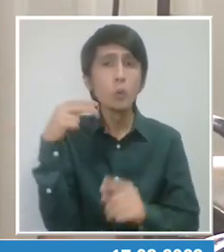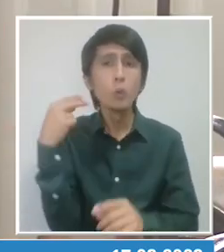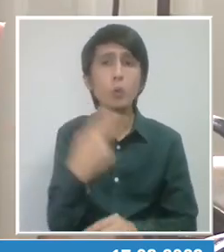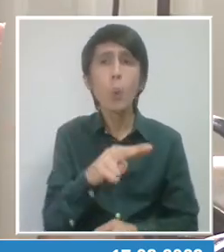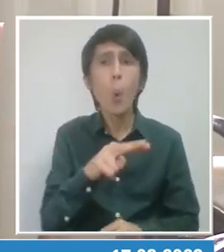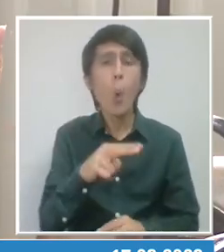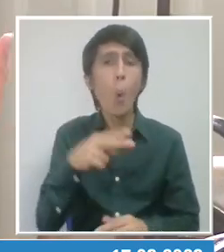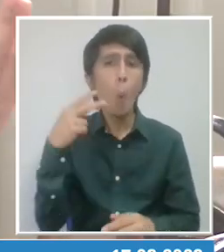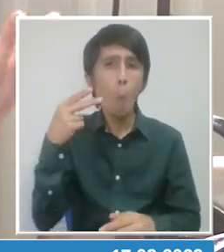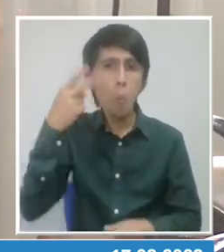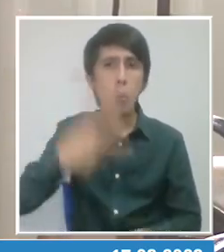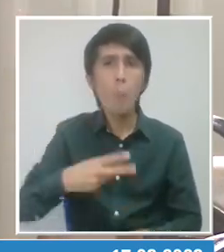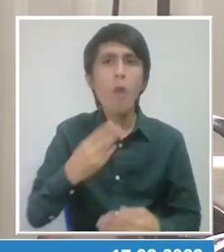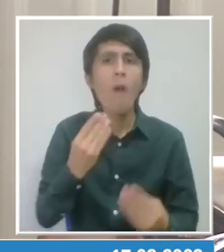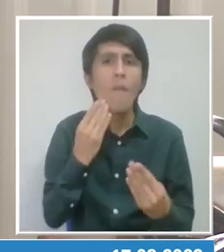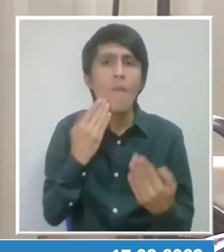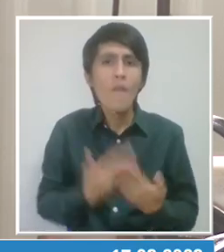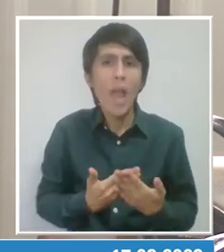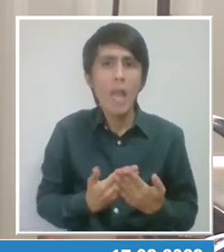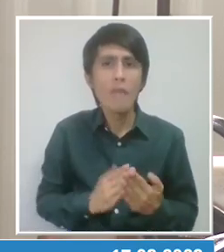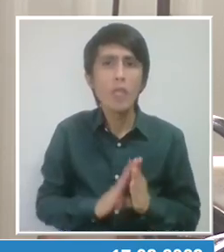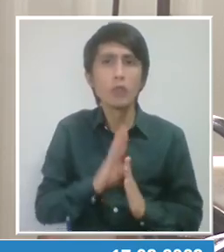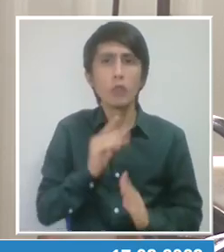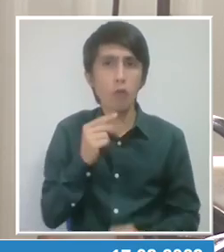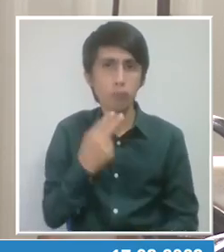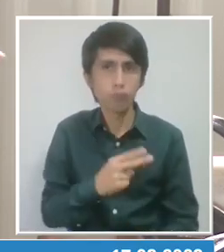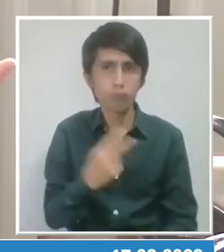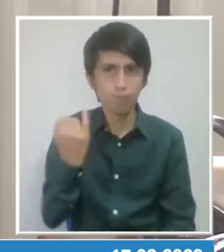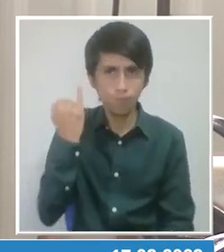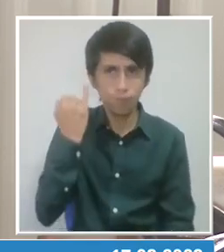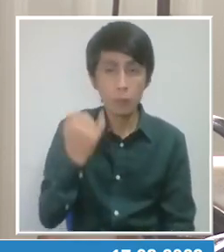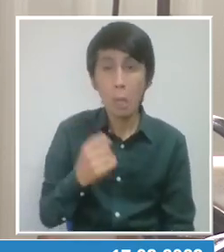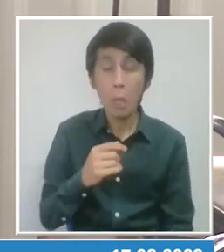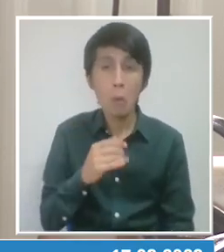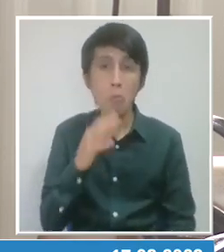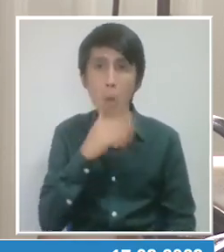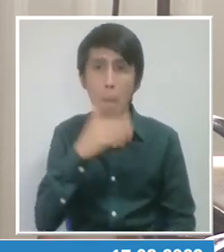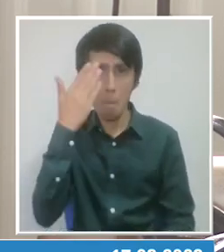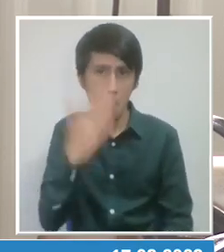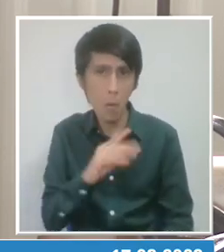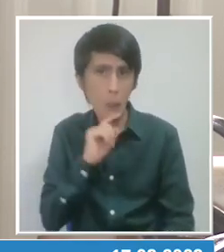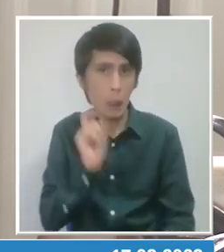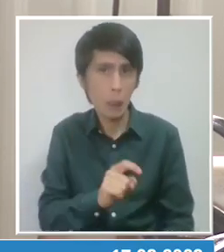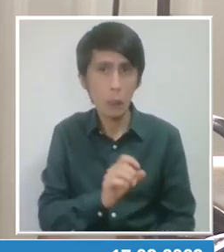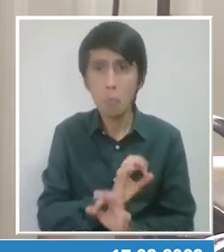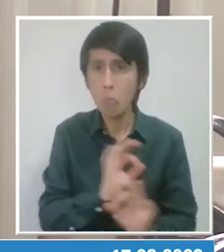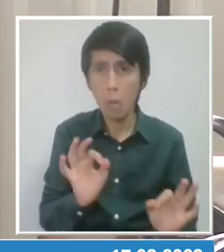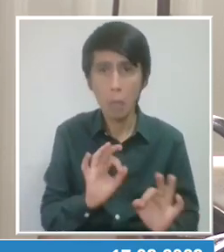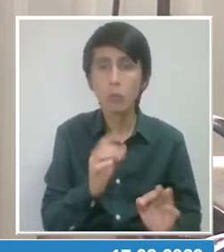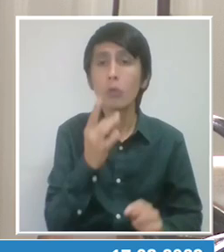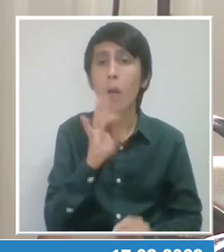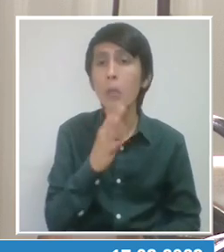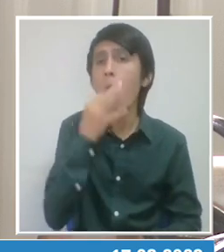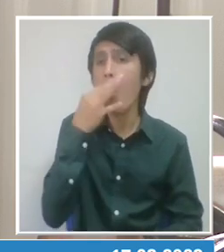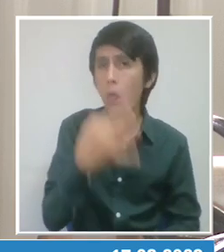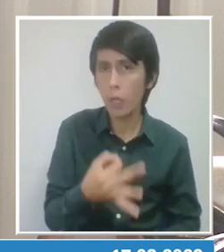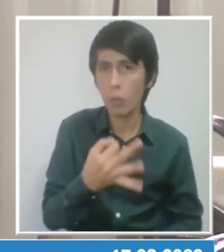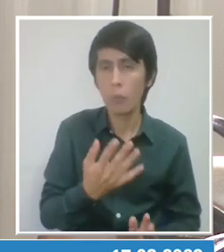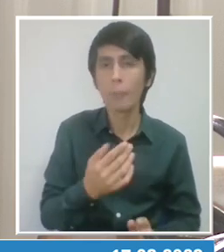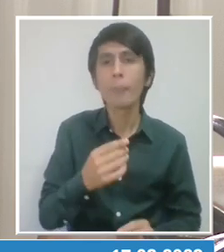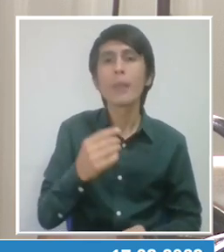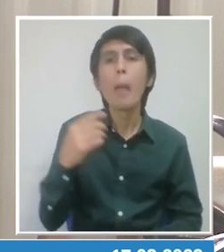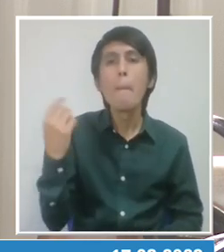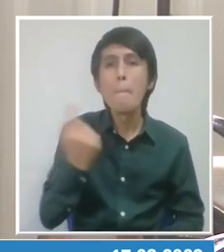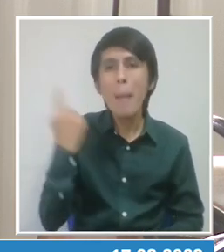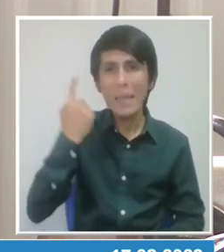todas y todos lo hacemos, no es una crítica, al contrario, es una constatación. Y persiguen, yo agrego, su